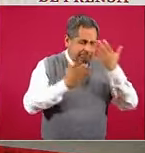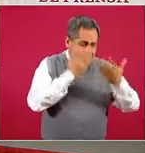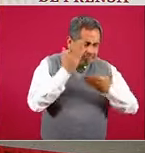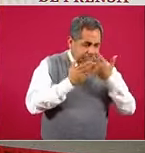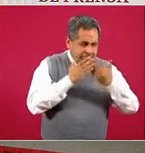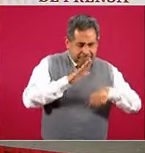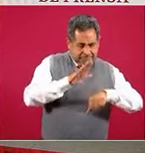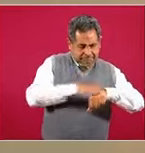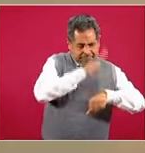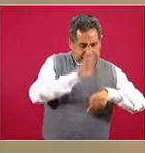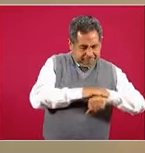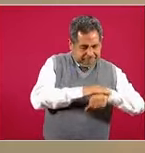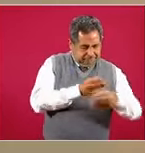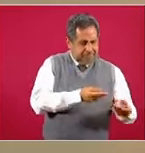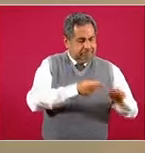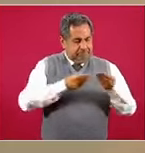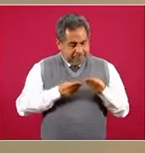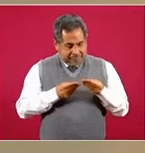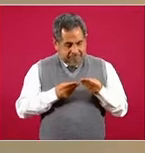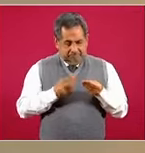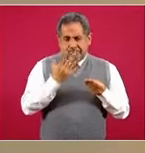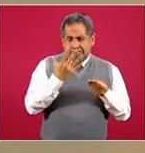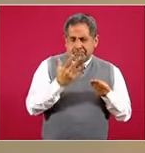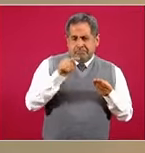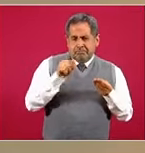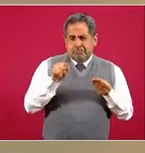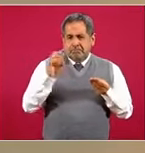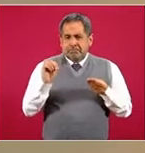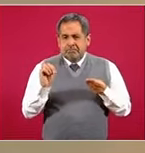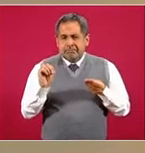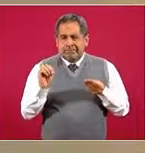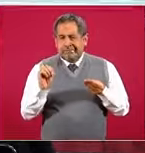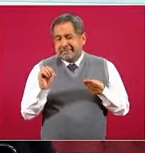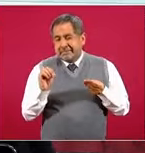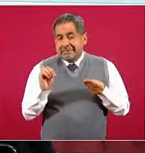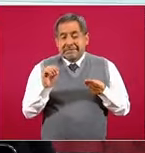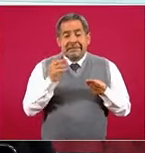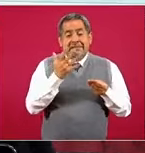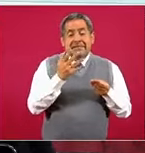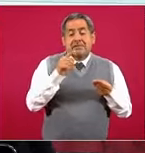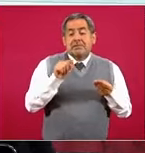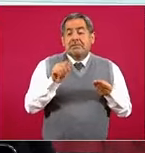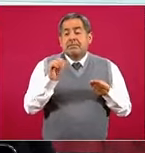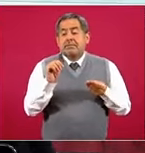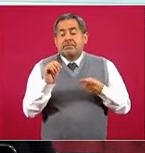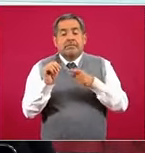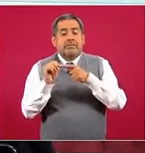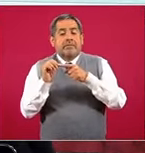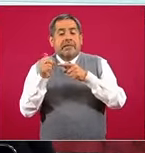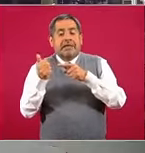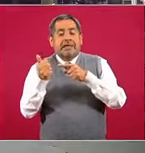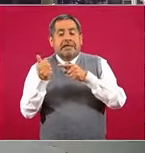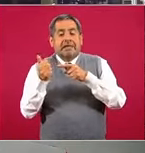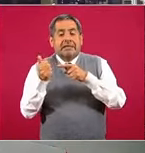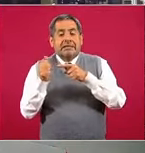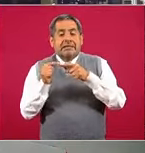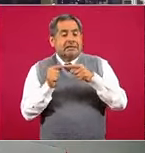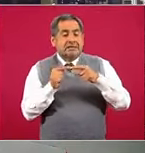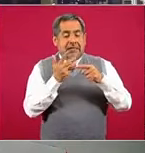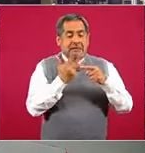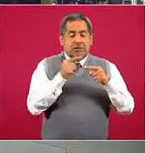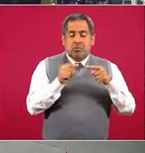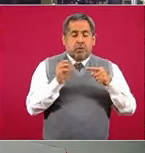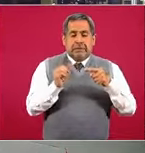una calificación de 5.9, cuando el punto de pase es 6, su calificación es